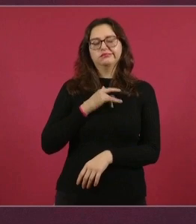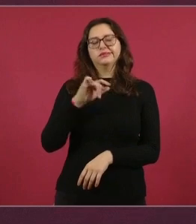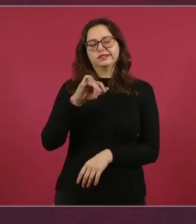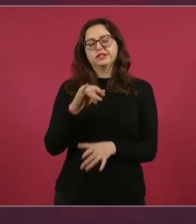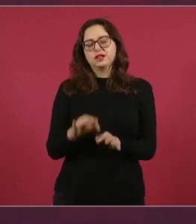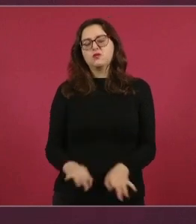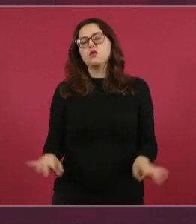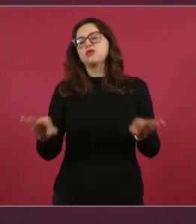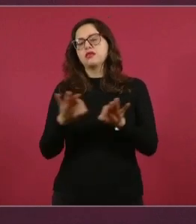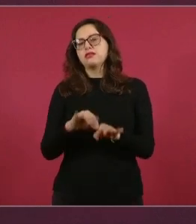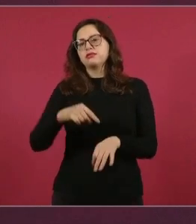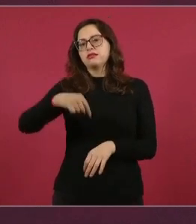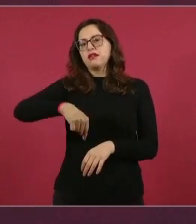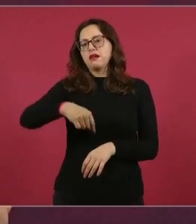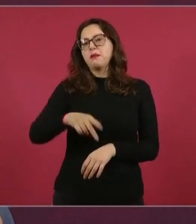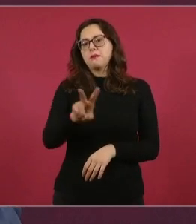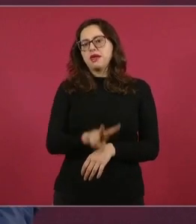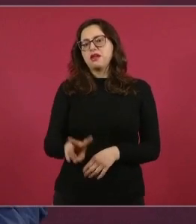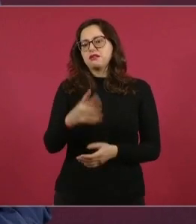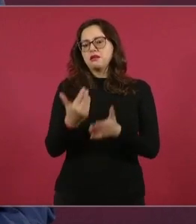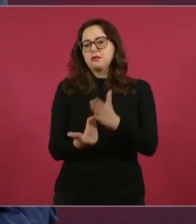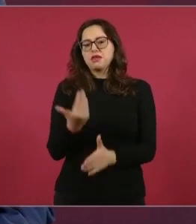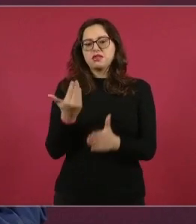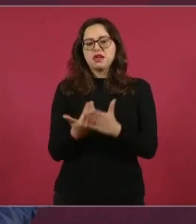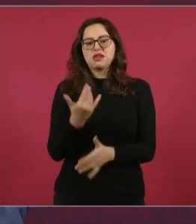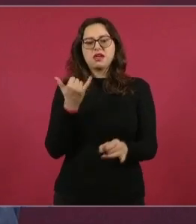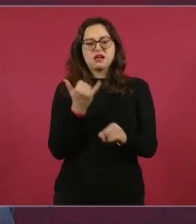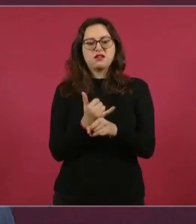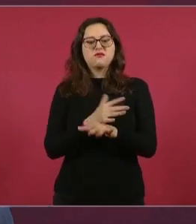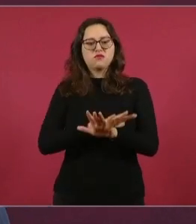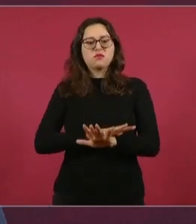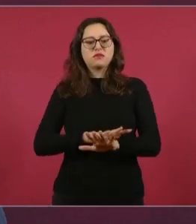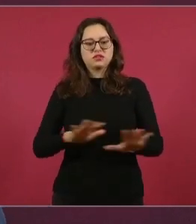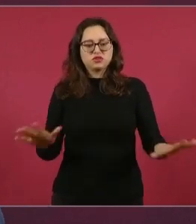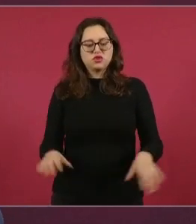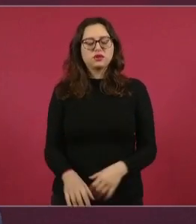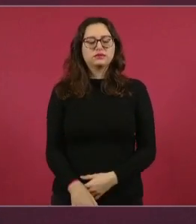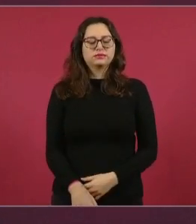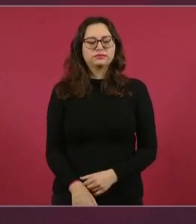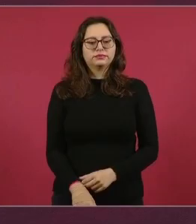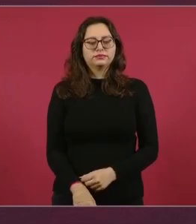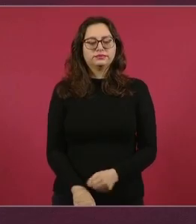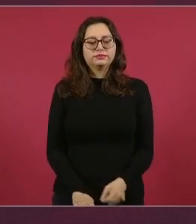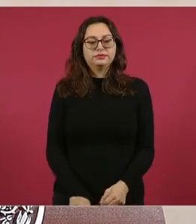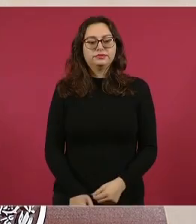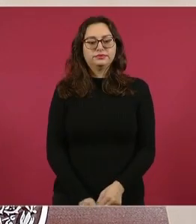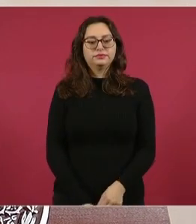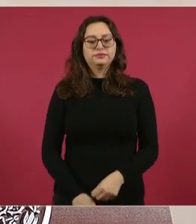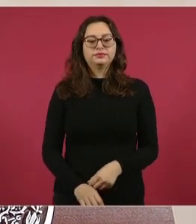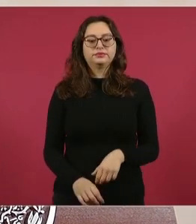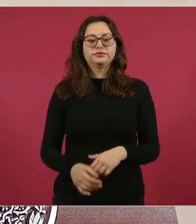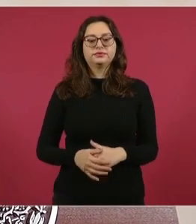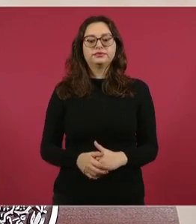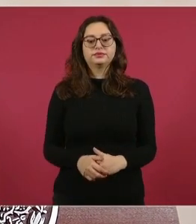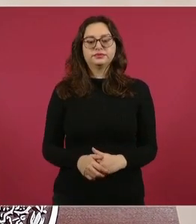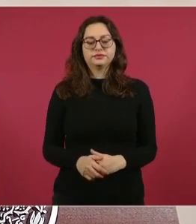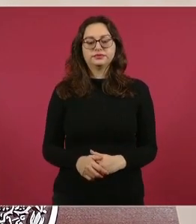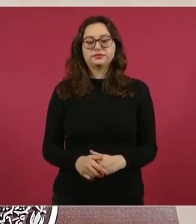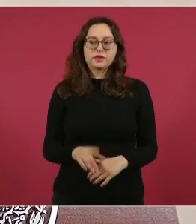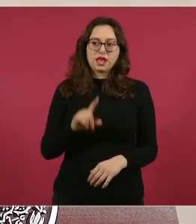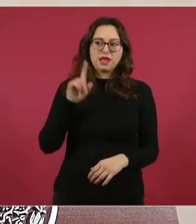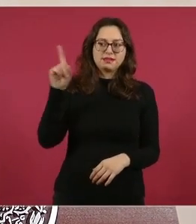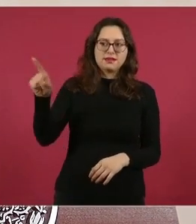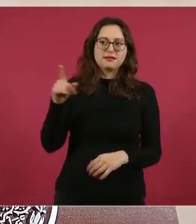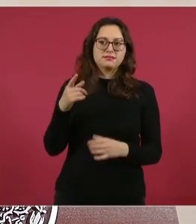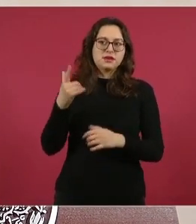aeropuerto Felipe Carrillo Puerto, que hoy vamos a inaugurar en Tulum,